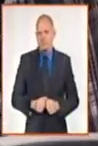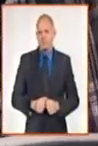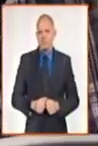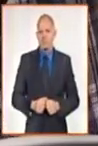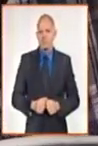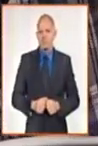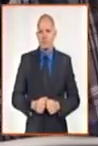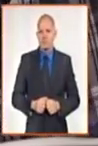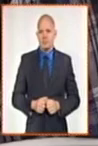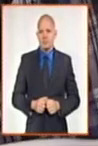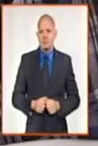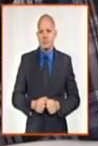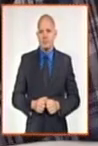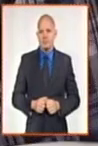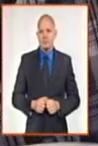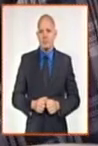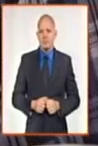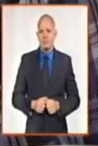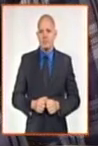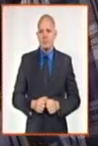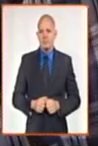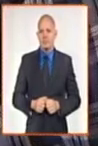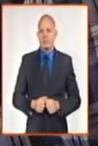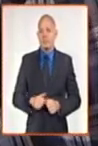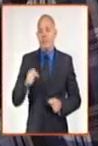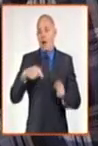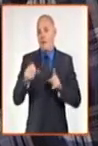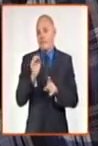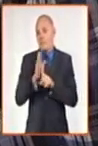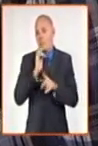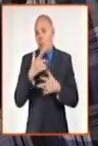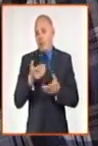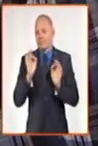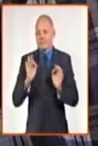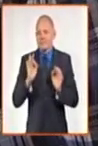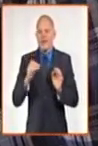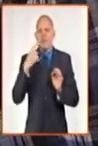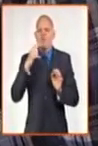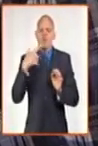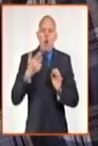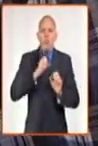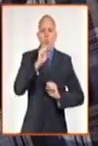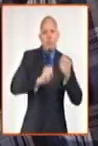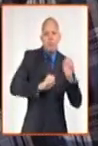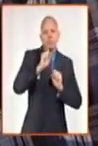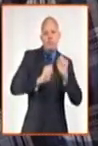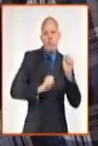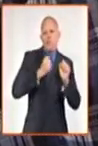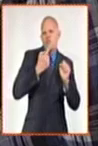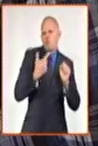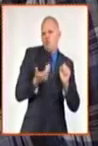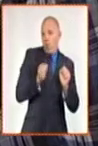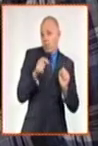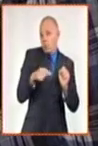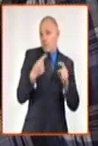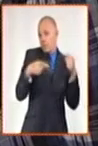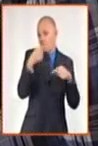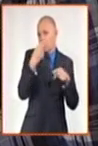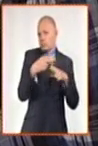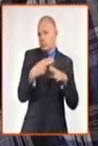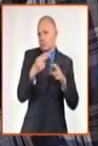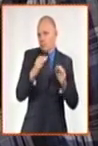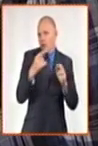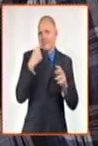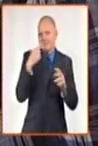sistema eléctrico del país. Me gustaría empezar, Lázaro, por el tema de la generación, por supuesto, que es la base de todo el sistema. ¿En